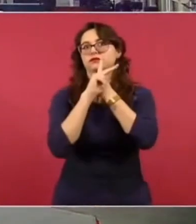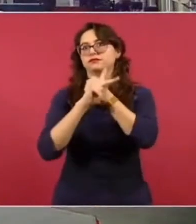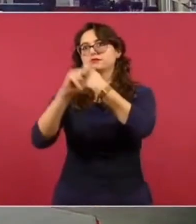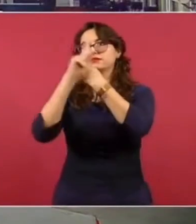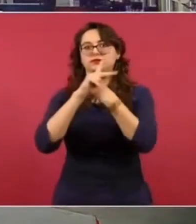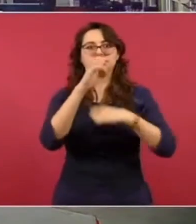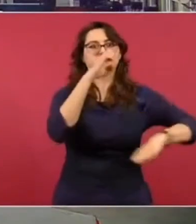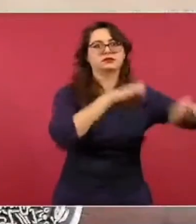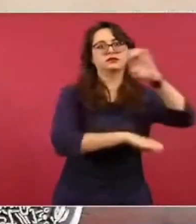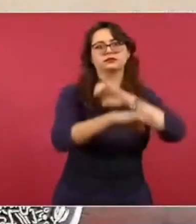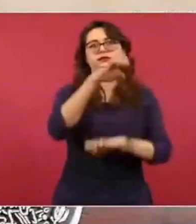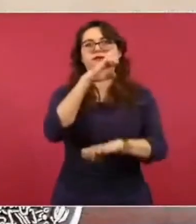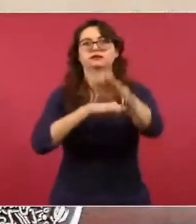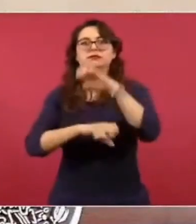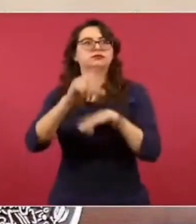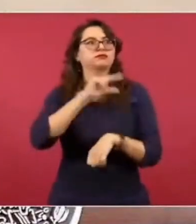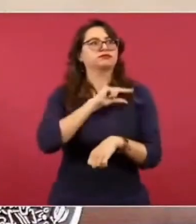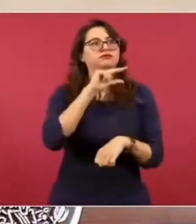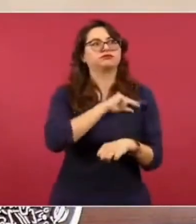Camín, todos.